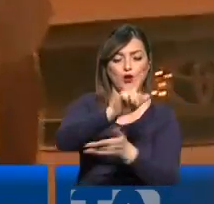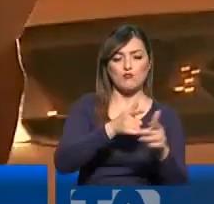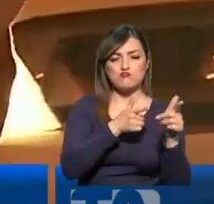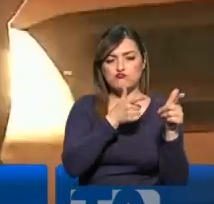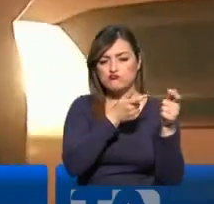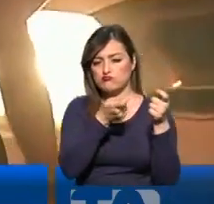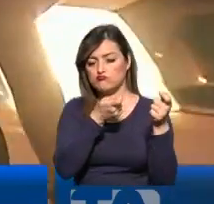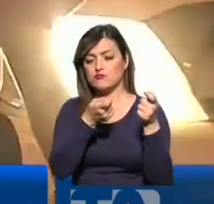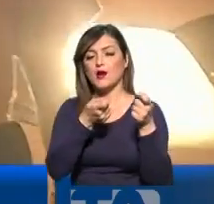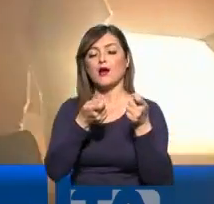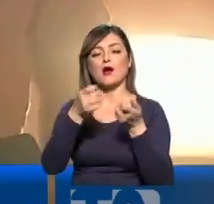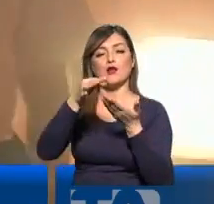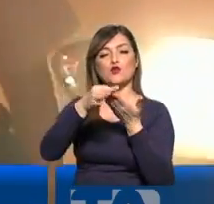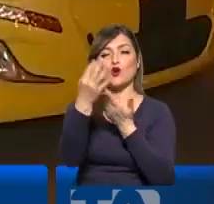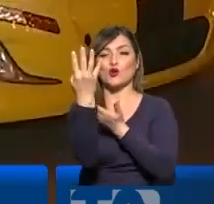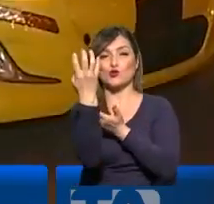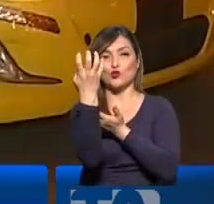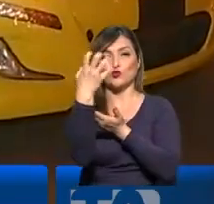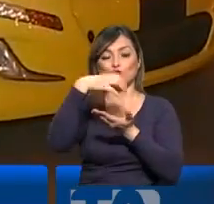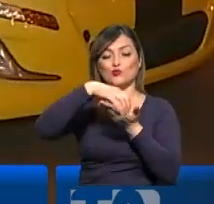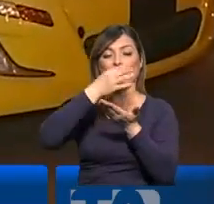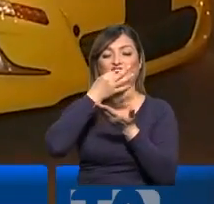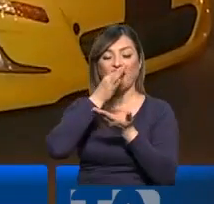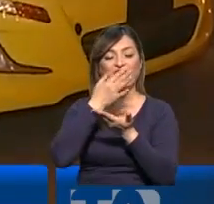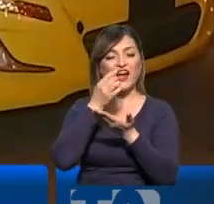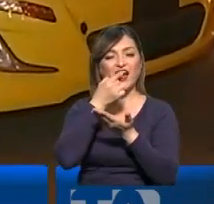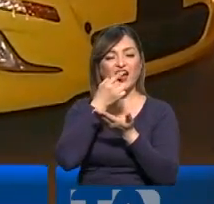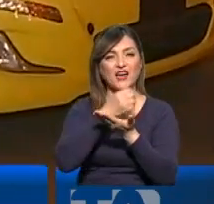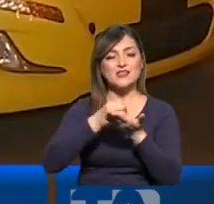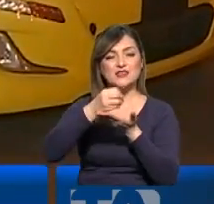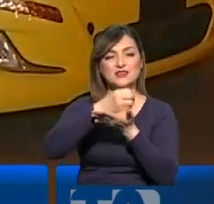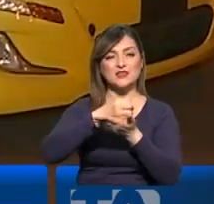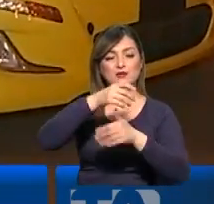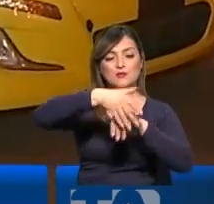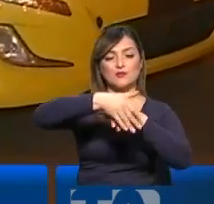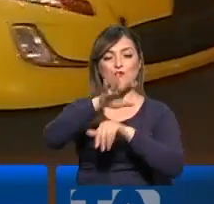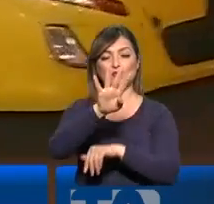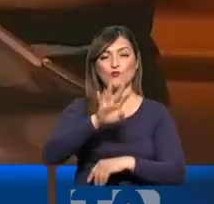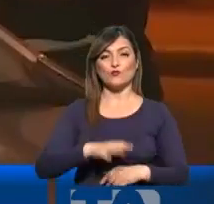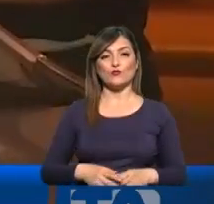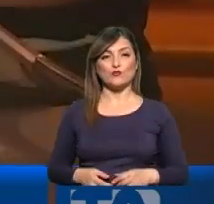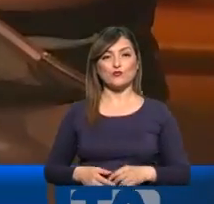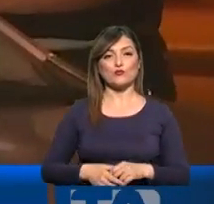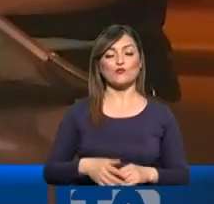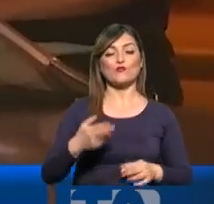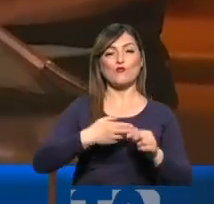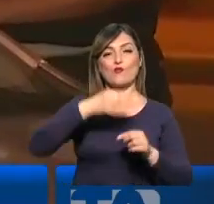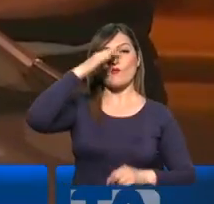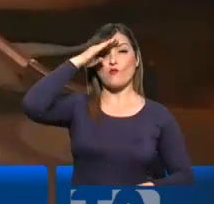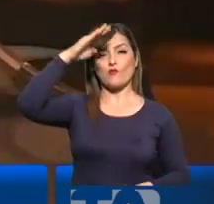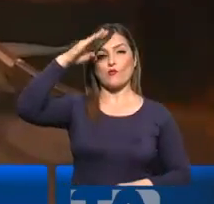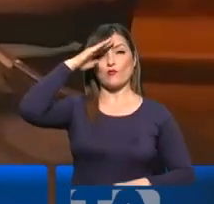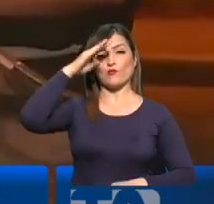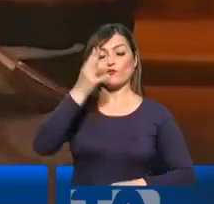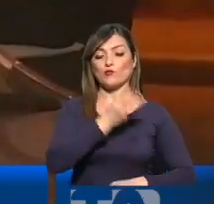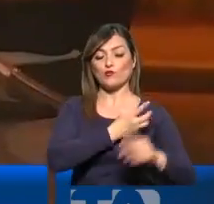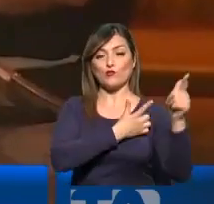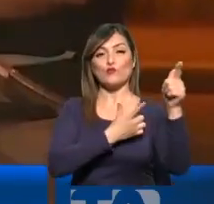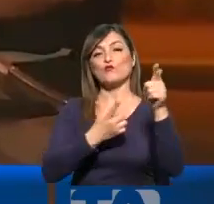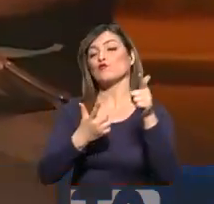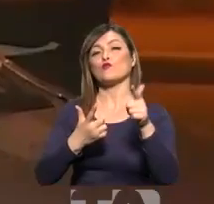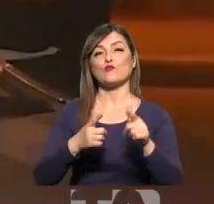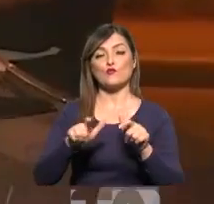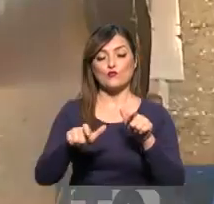los 14 cantones que comprenden a la provincia del Oro. Aquí en Machala ya hay 4 de ellos. Participan policía, fuerzas armadas y también